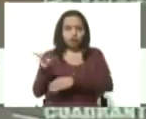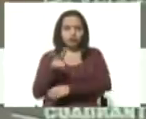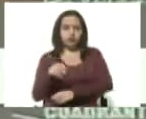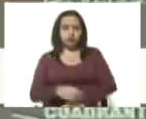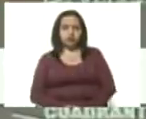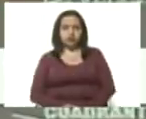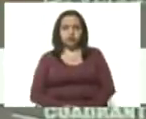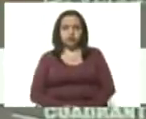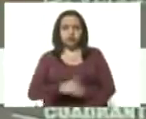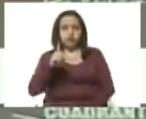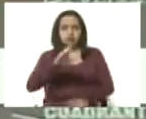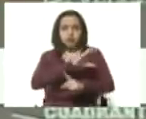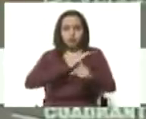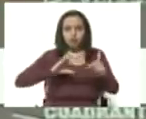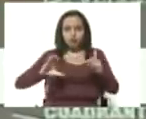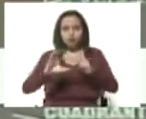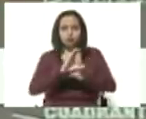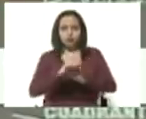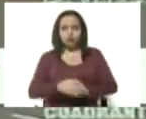amenazas culturales,